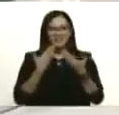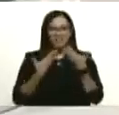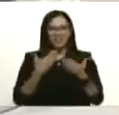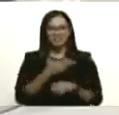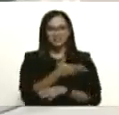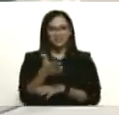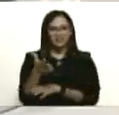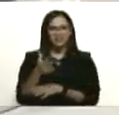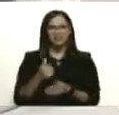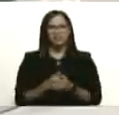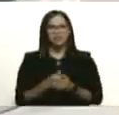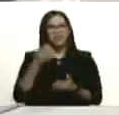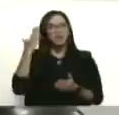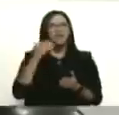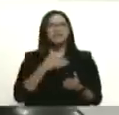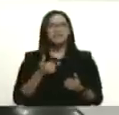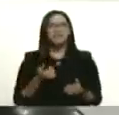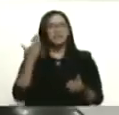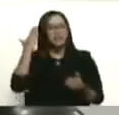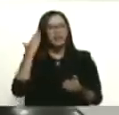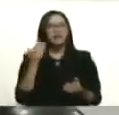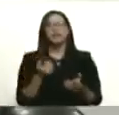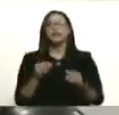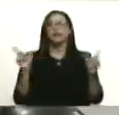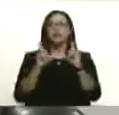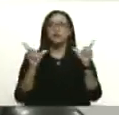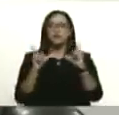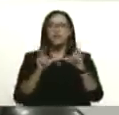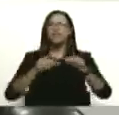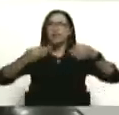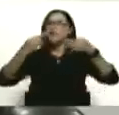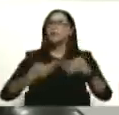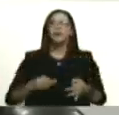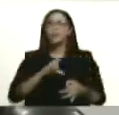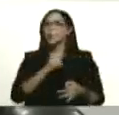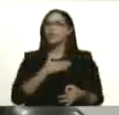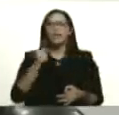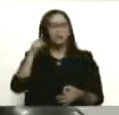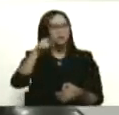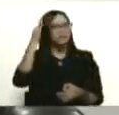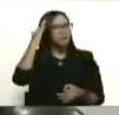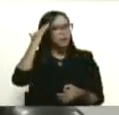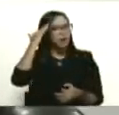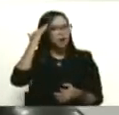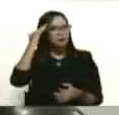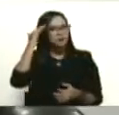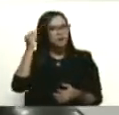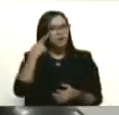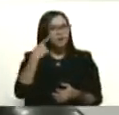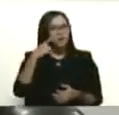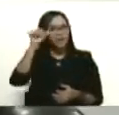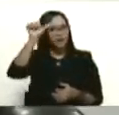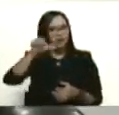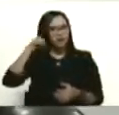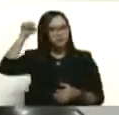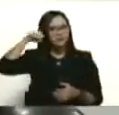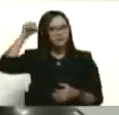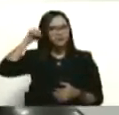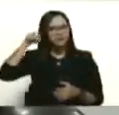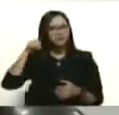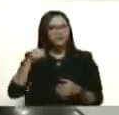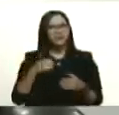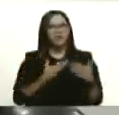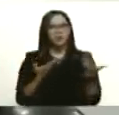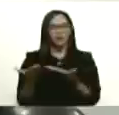360. Bueno, ya saben, si se quieren enterar de lo que los medios de comunicación definitivamente no quieren que usted sepa, vea el siguiente documental al cual